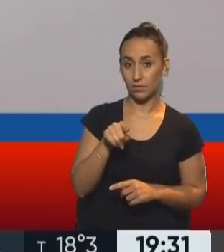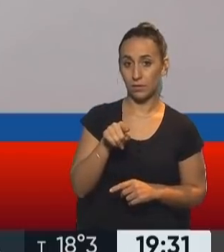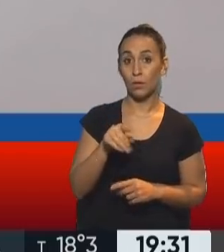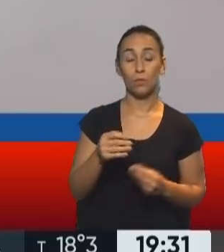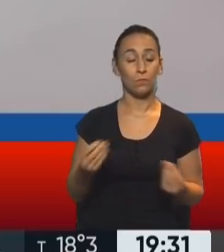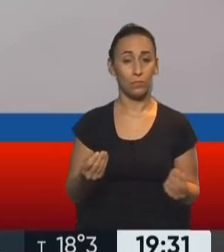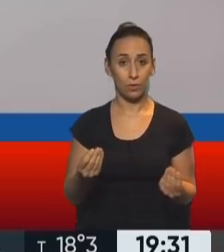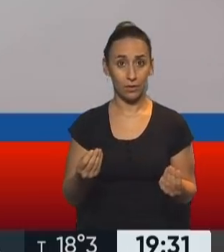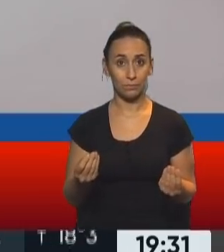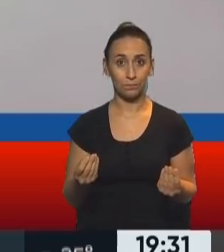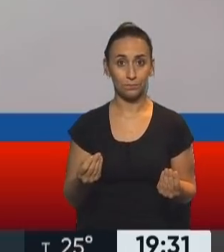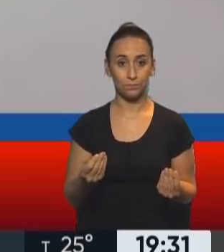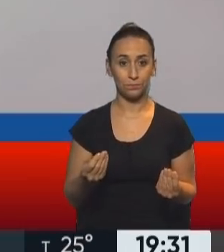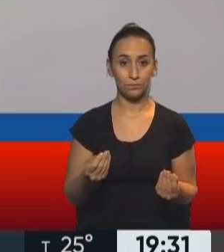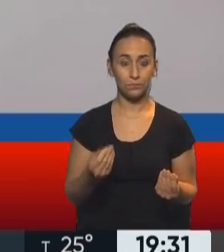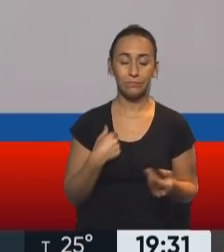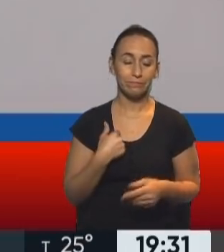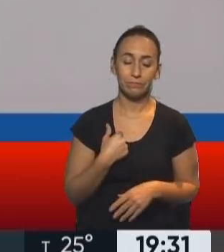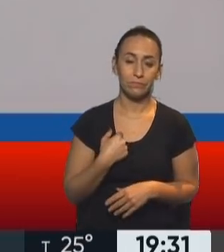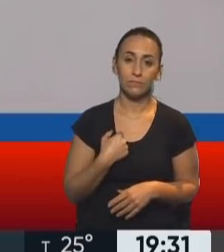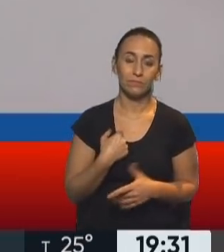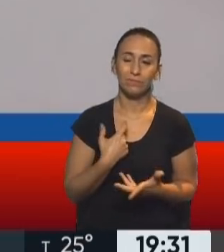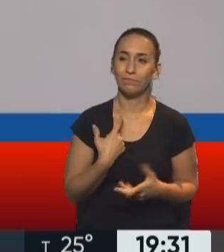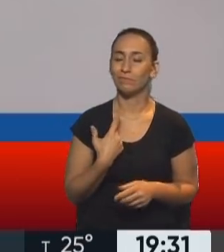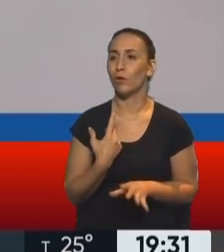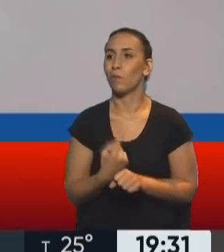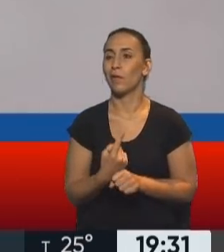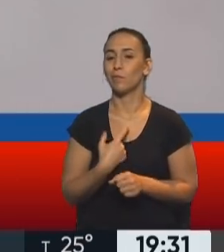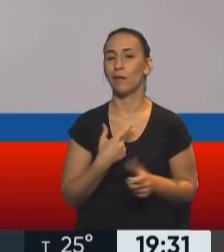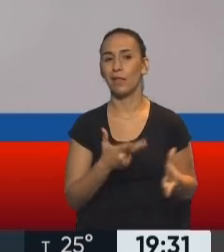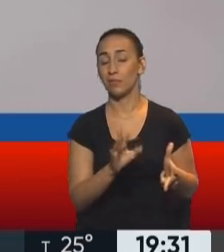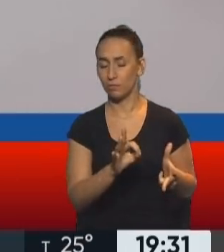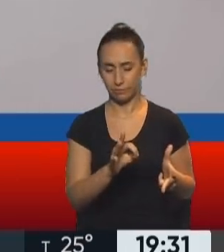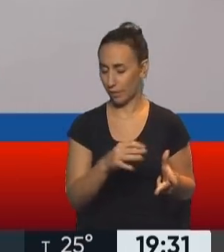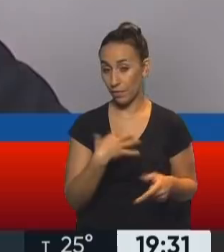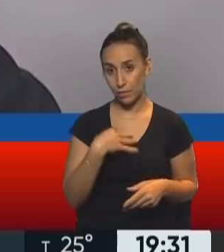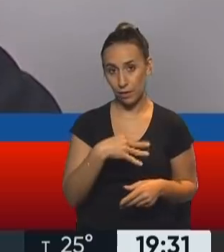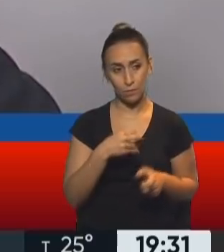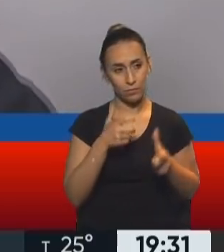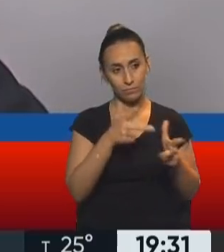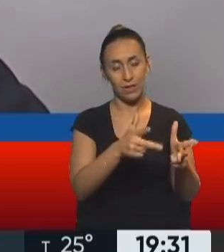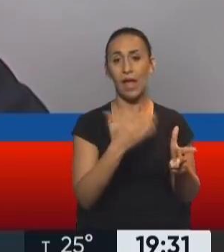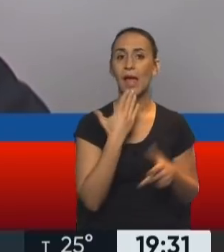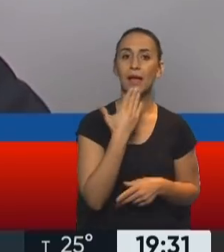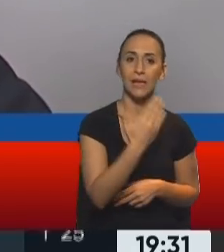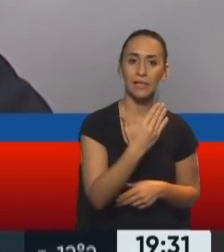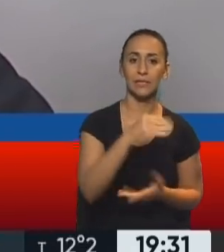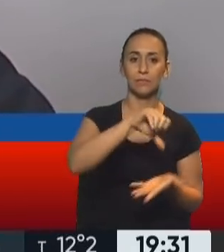porque yo no puedo dejar de agradecerle a México lo que México es y ha sido.